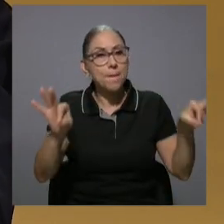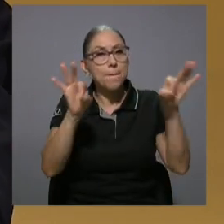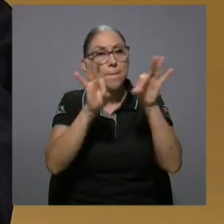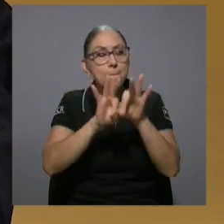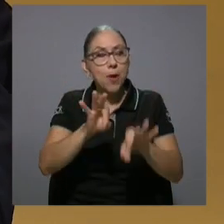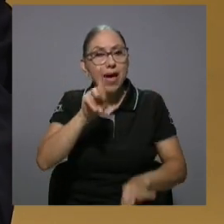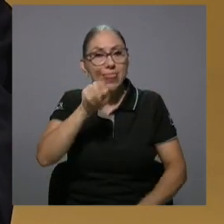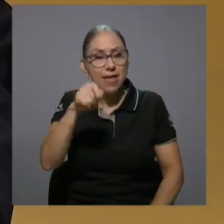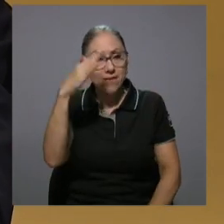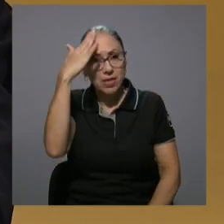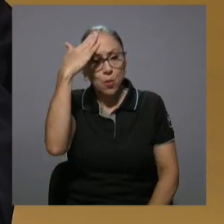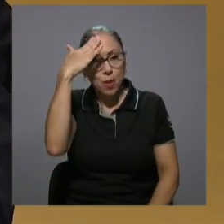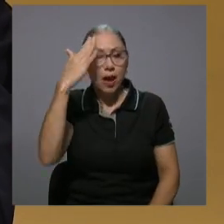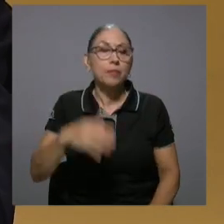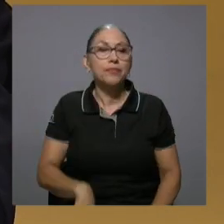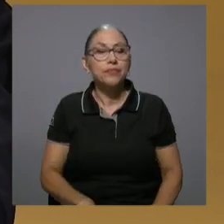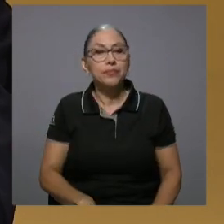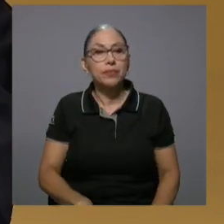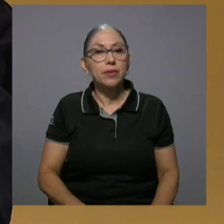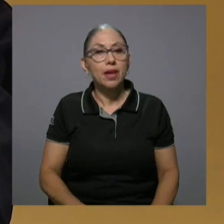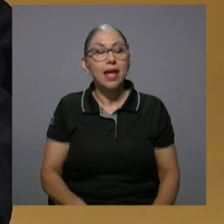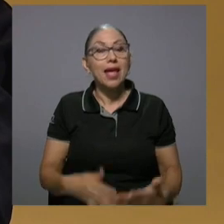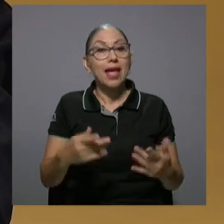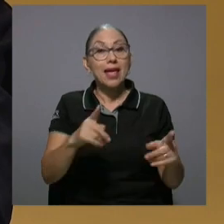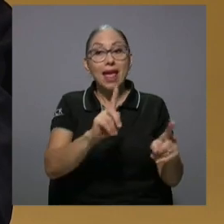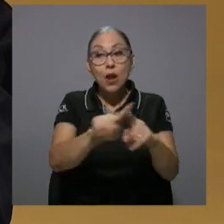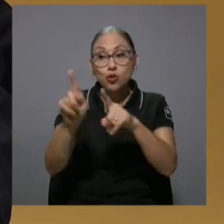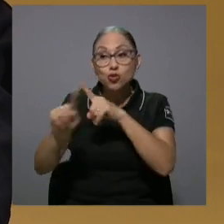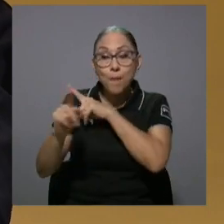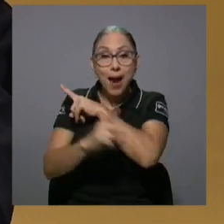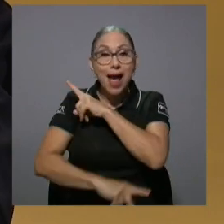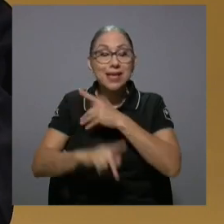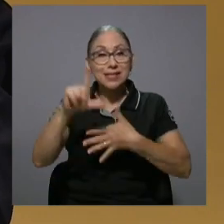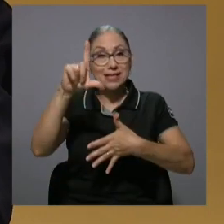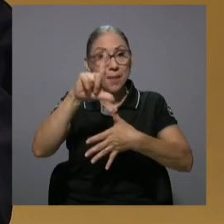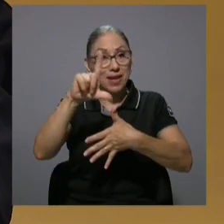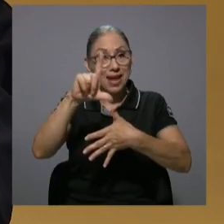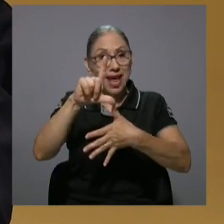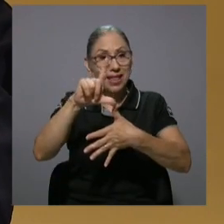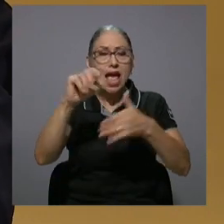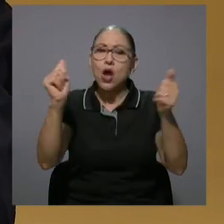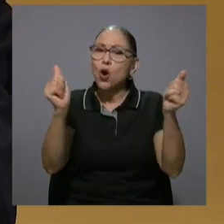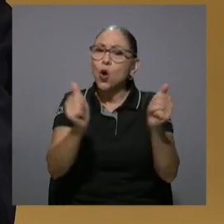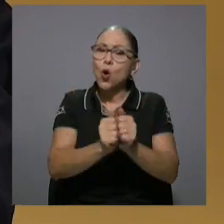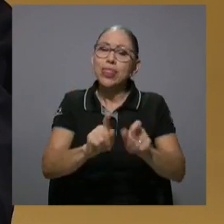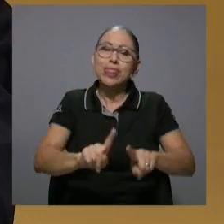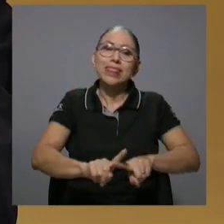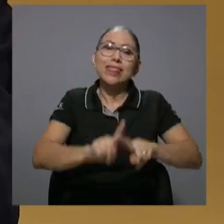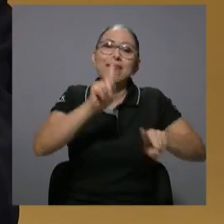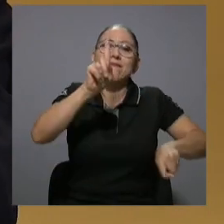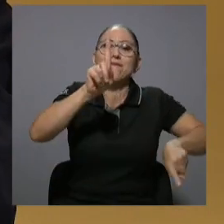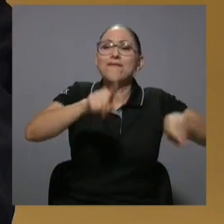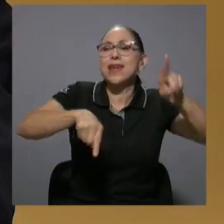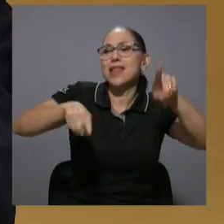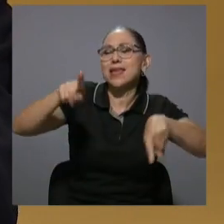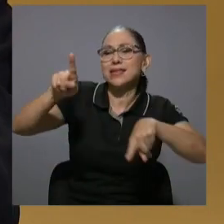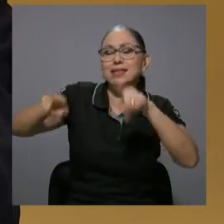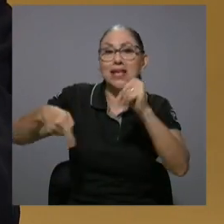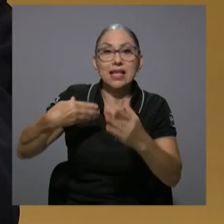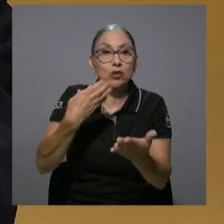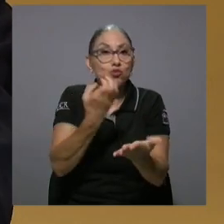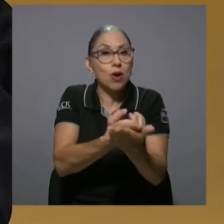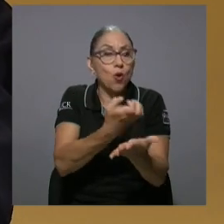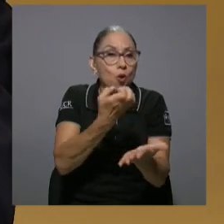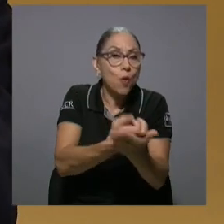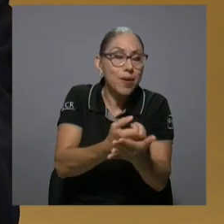en cuenta es que los países de América Latina, con grandes diferencias en su economía, en su composición